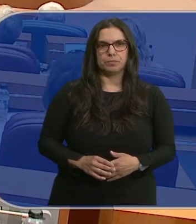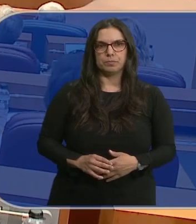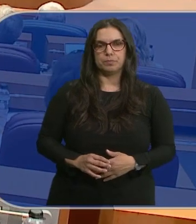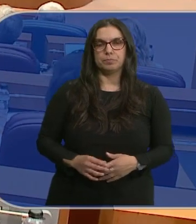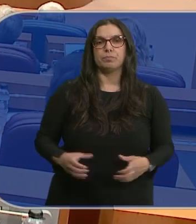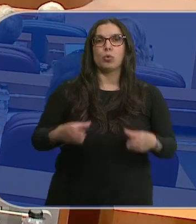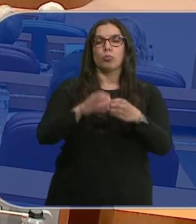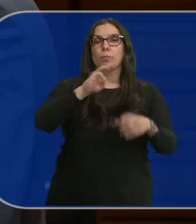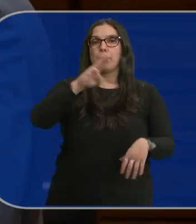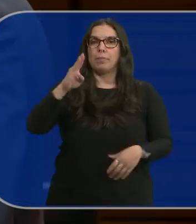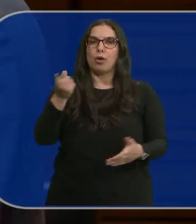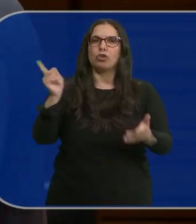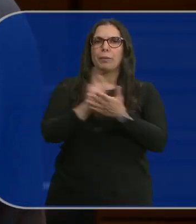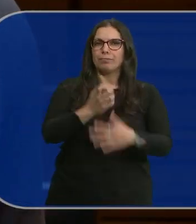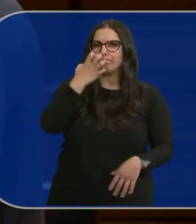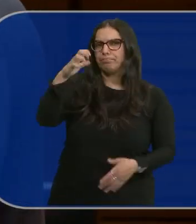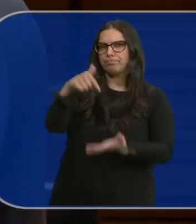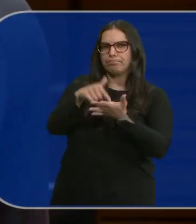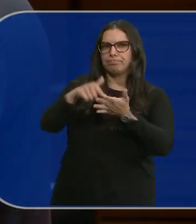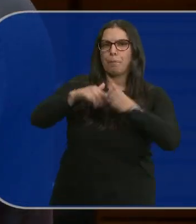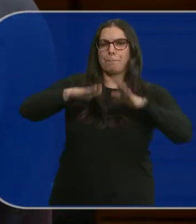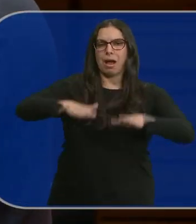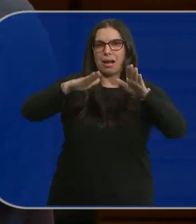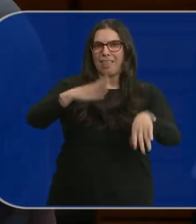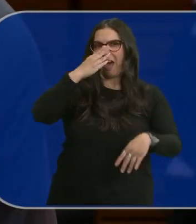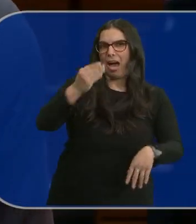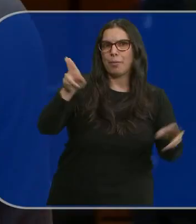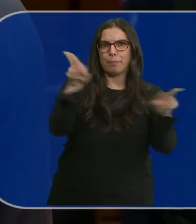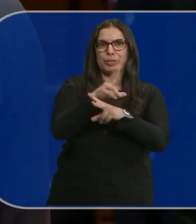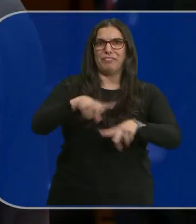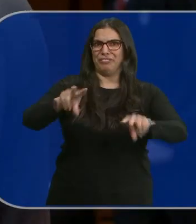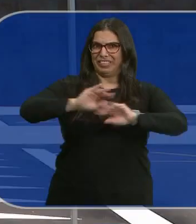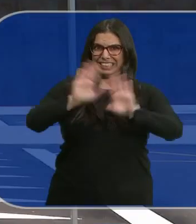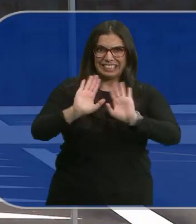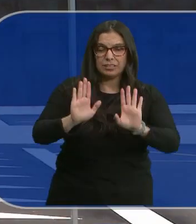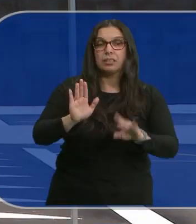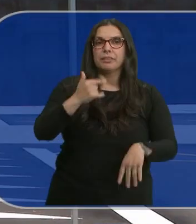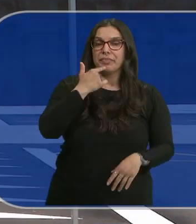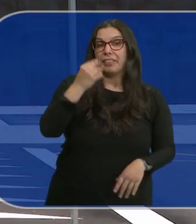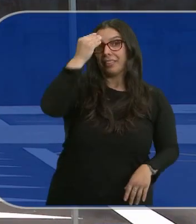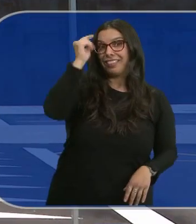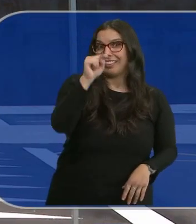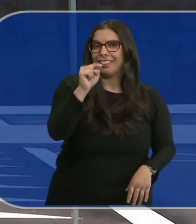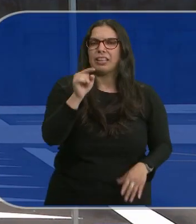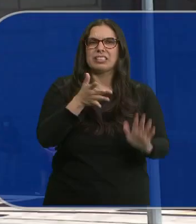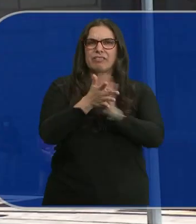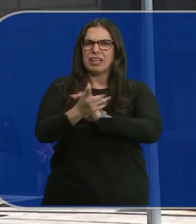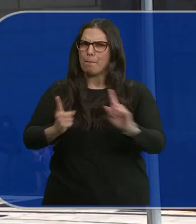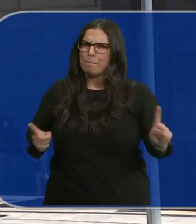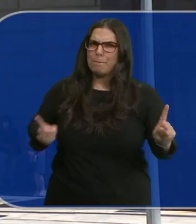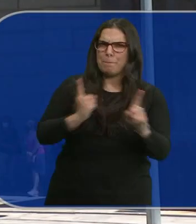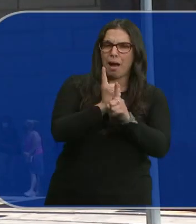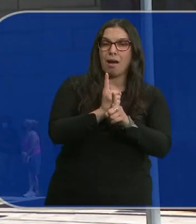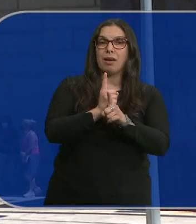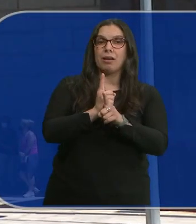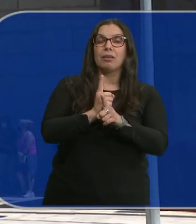Los populares en las Cortes volvían a reclamar que no se supriman las frecuencias anunciadas en la alta velocidad. Consideran que esta decisión es un ataque premeditado de